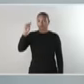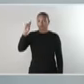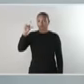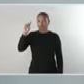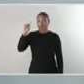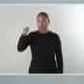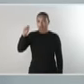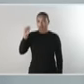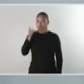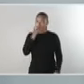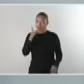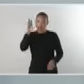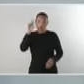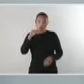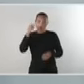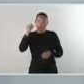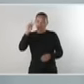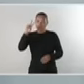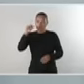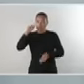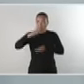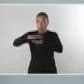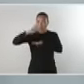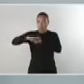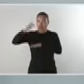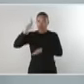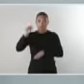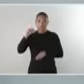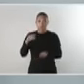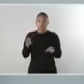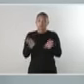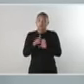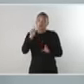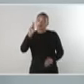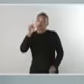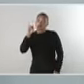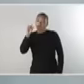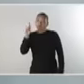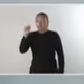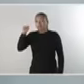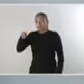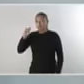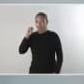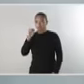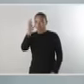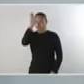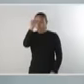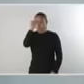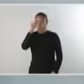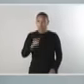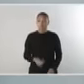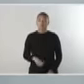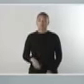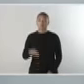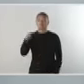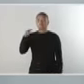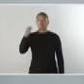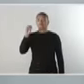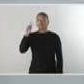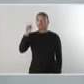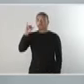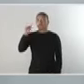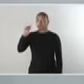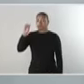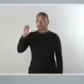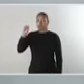IVA y a la homologación en toda la frontera y el pri el pan lo aprobaron el movimiento ciudadano nos opusimos a la privatización